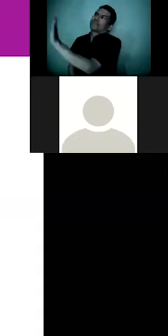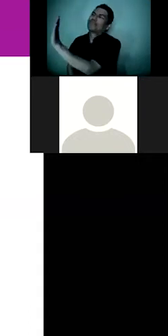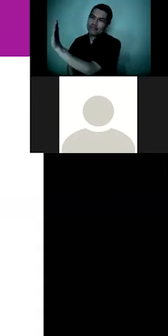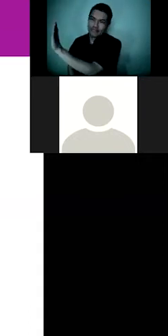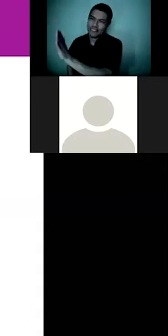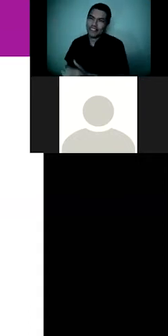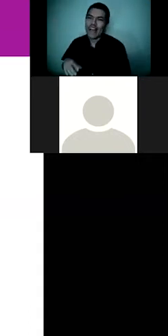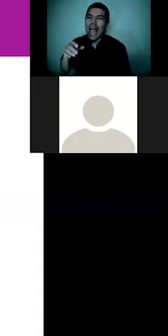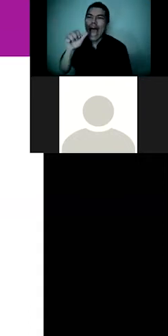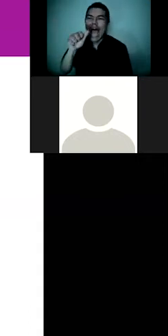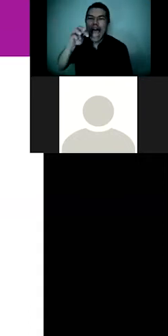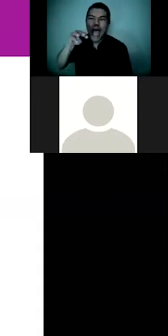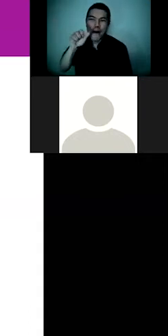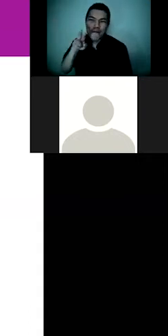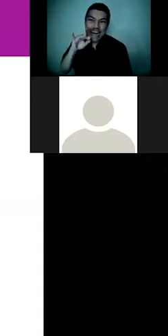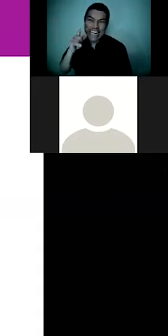Le escribí,